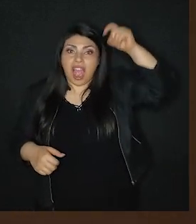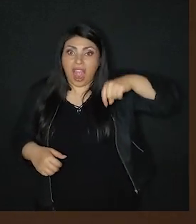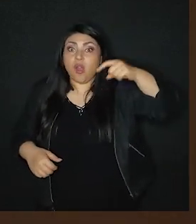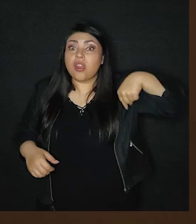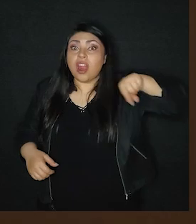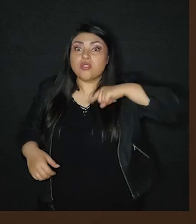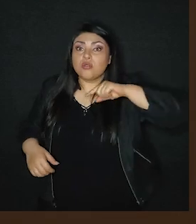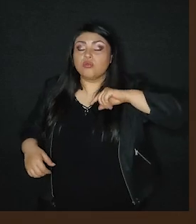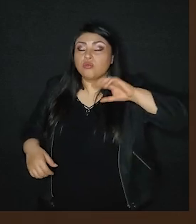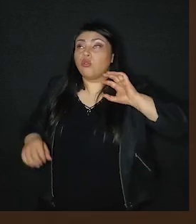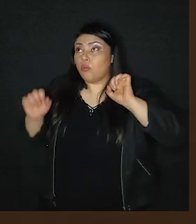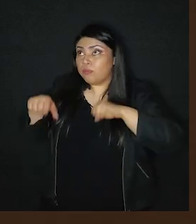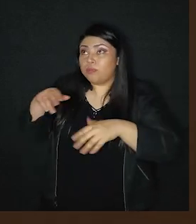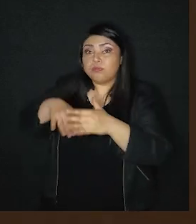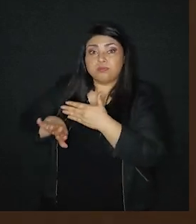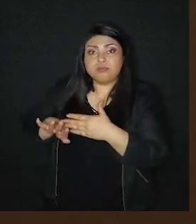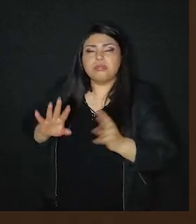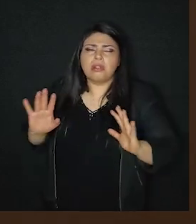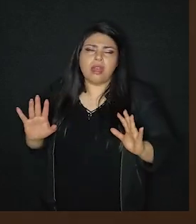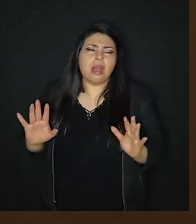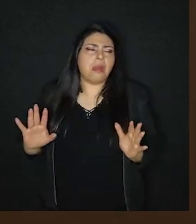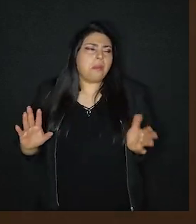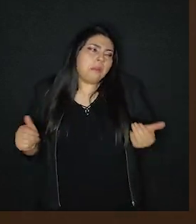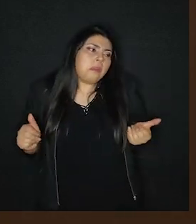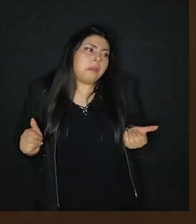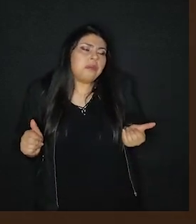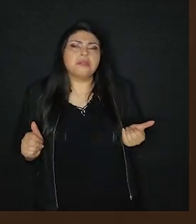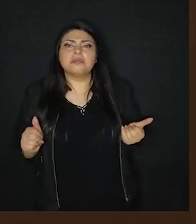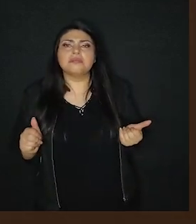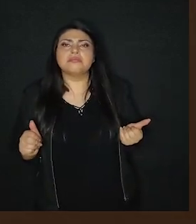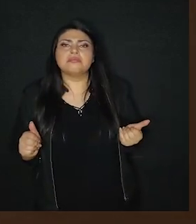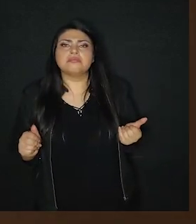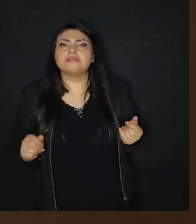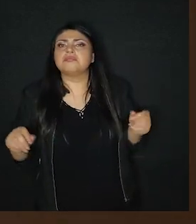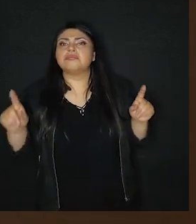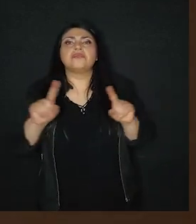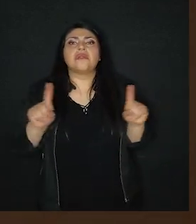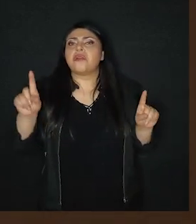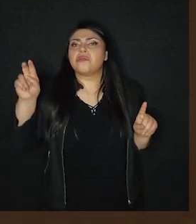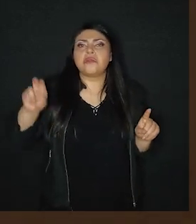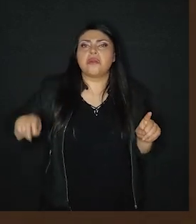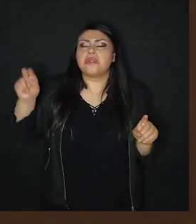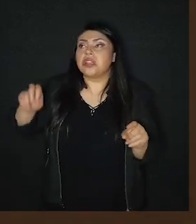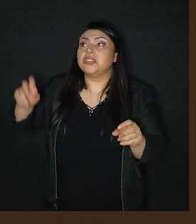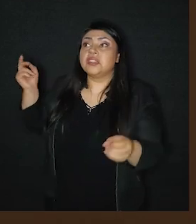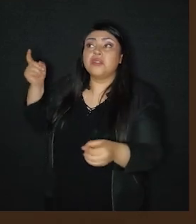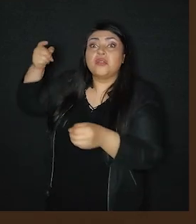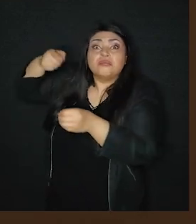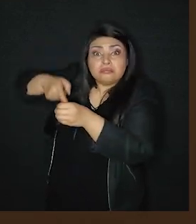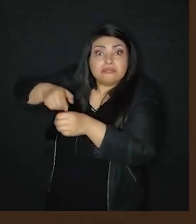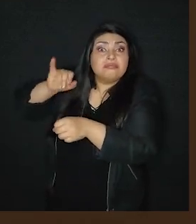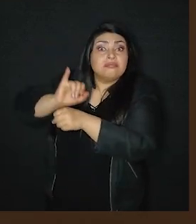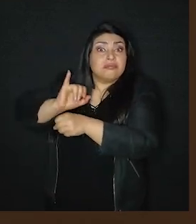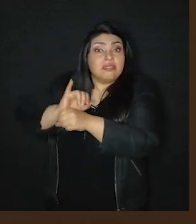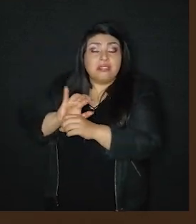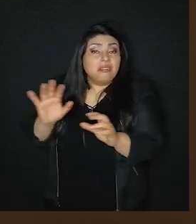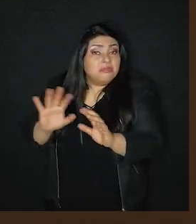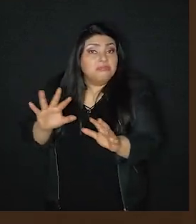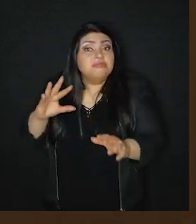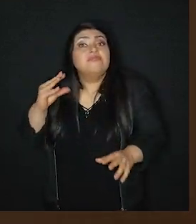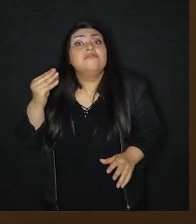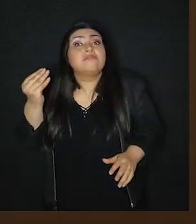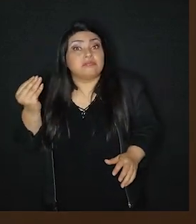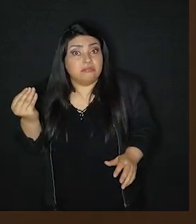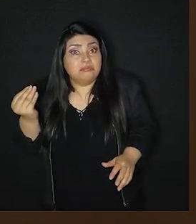los hebreos podían cruzar los brazos y decir Ah bueno entonces no necesito congregarme porque puedo acceder